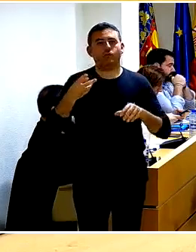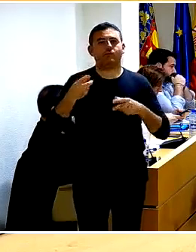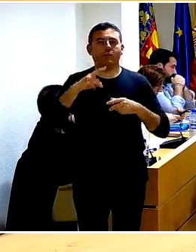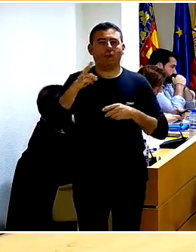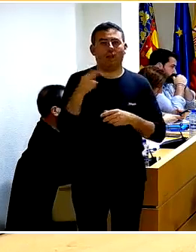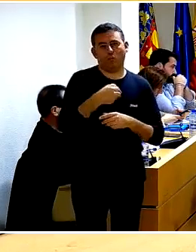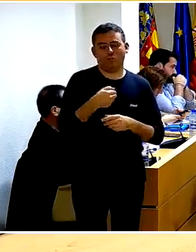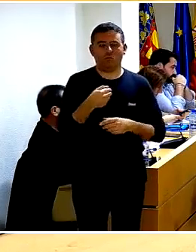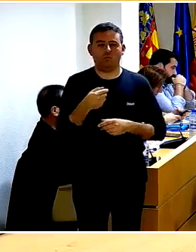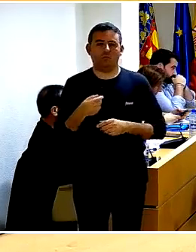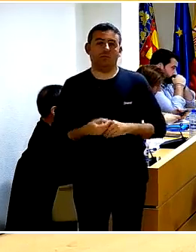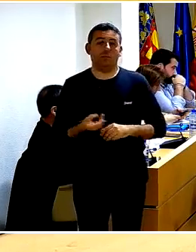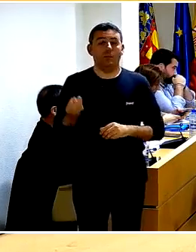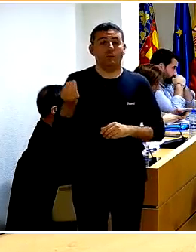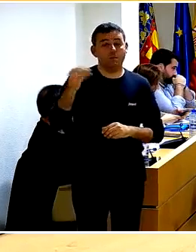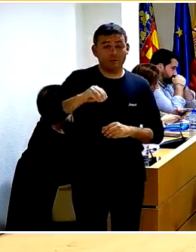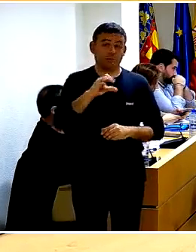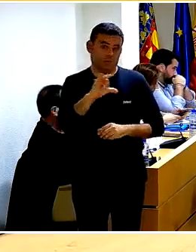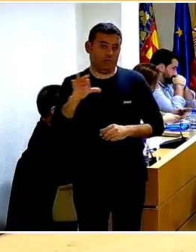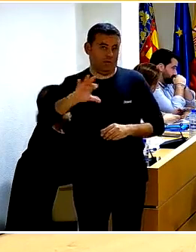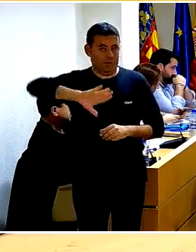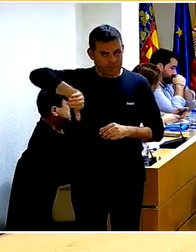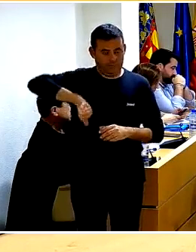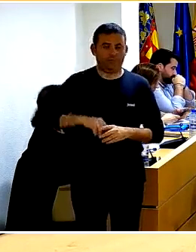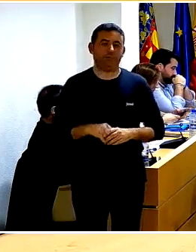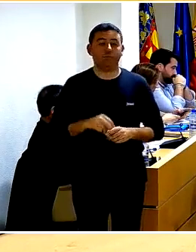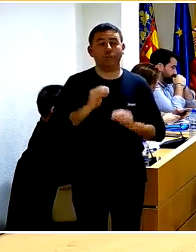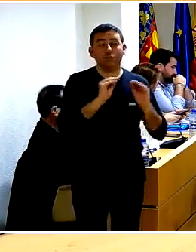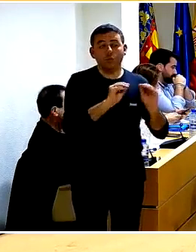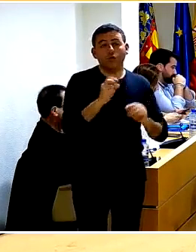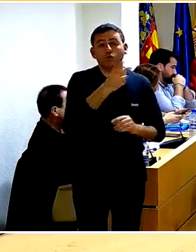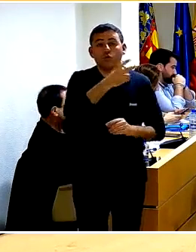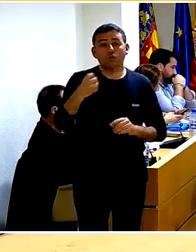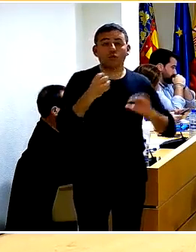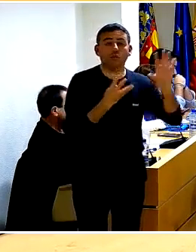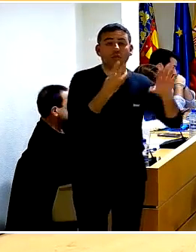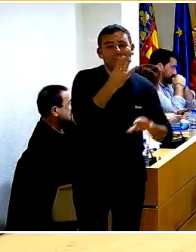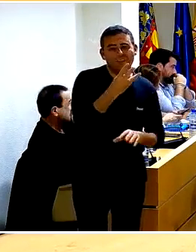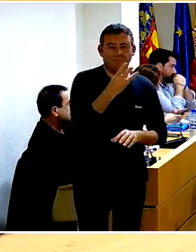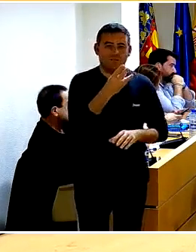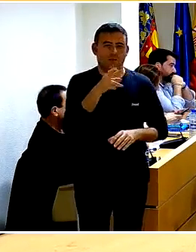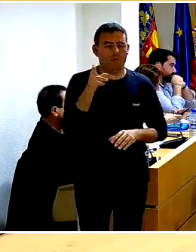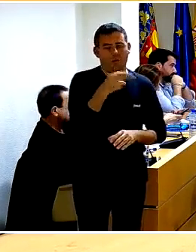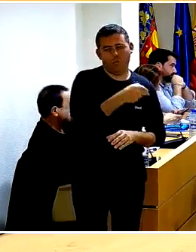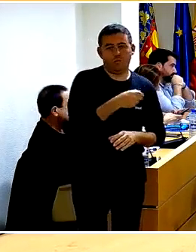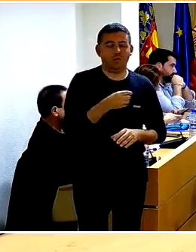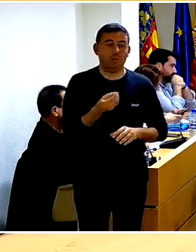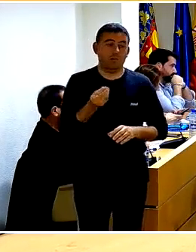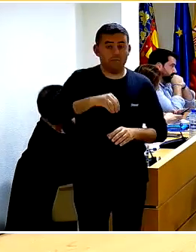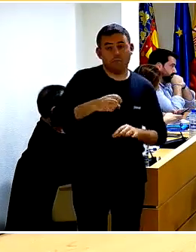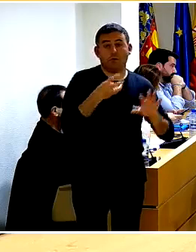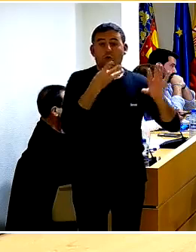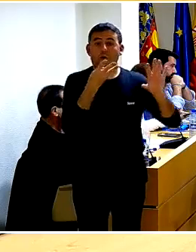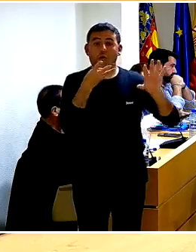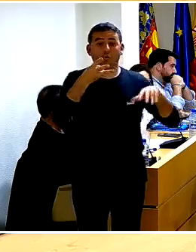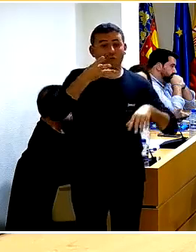135.448,87 € más la seguridad social. Ustedes 293 directo en órganos de gobierno, más 80.000 de personal eventual,